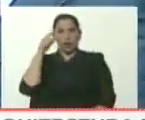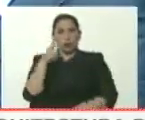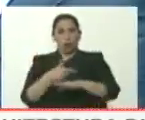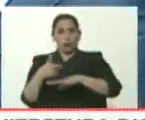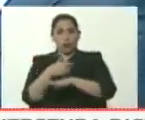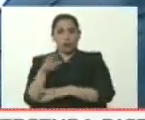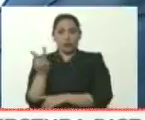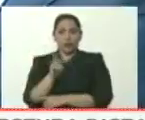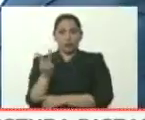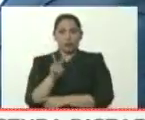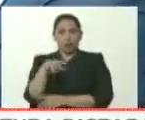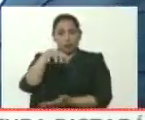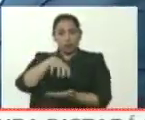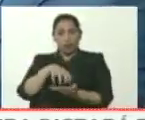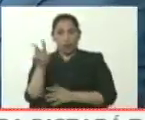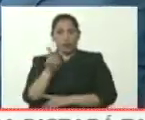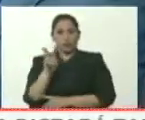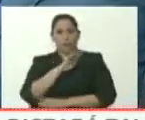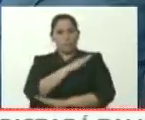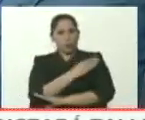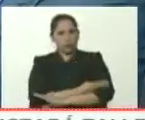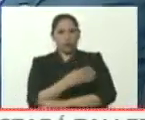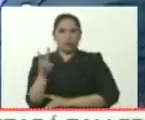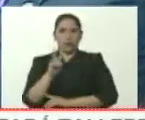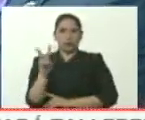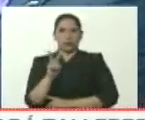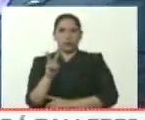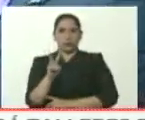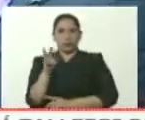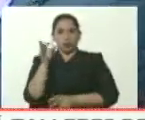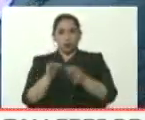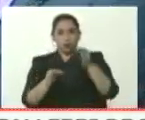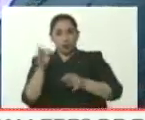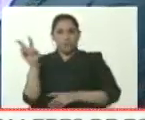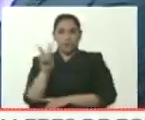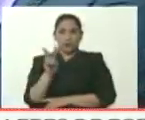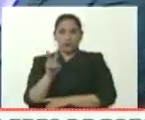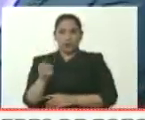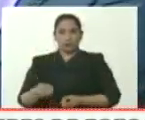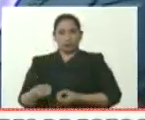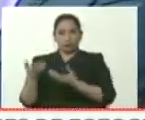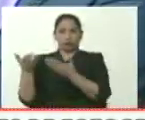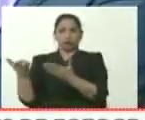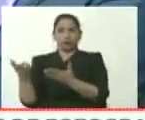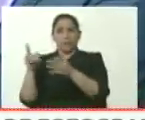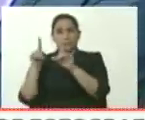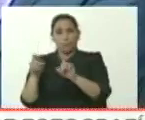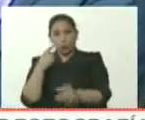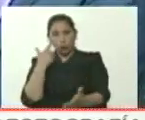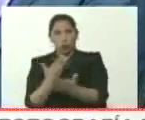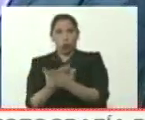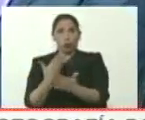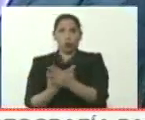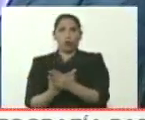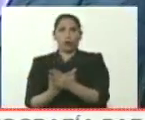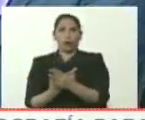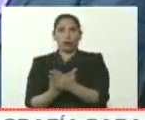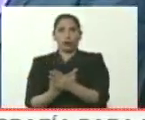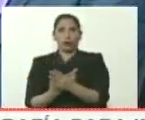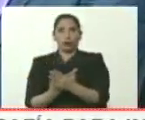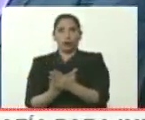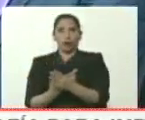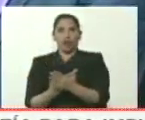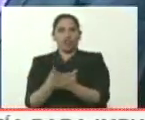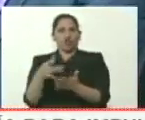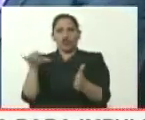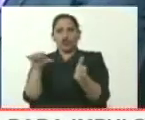gobierno venezolano, el Estado venezolano, el Poder Judicial venezolano le entregó las pruebas precisas de ubicación